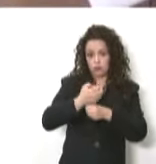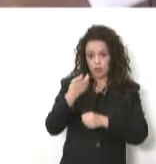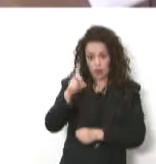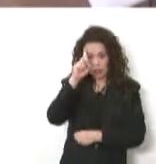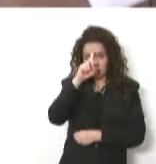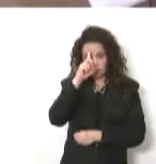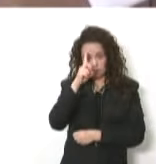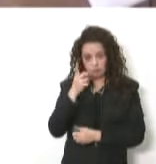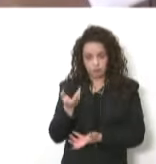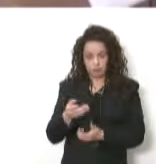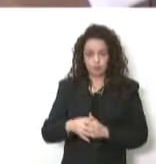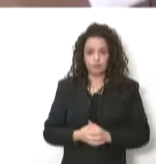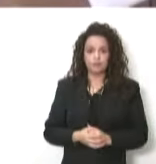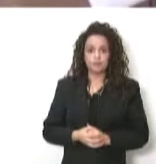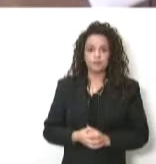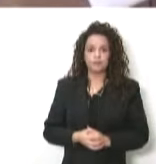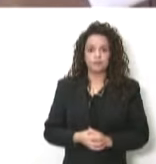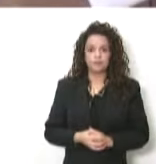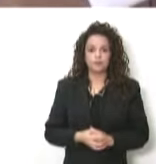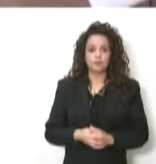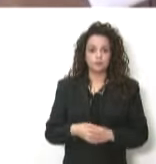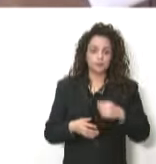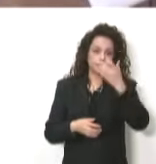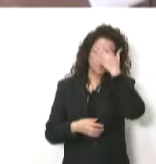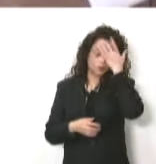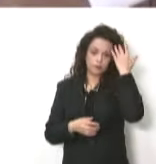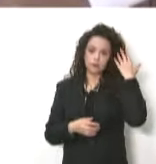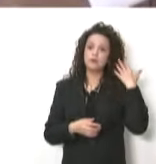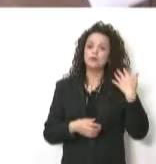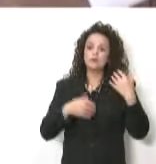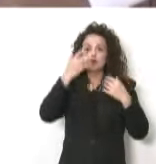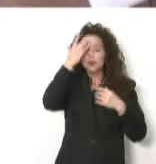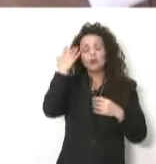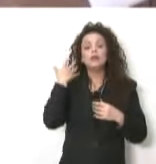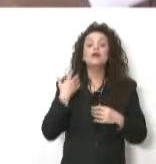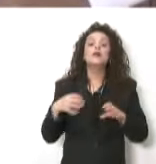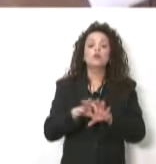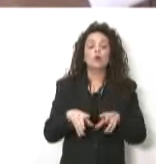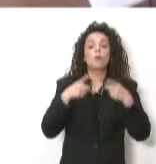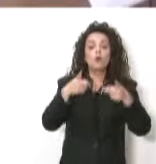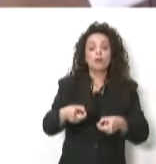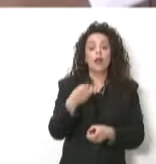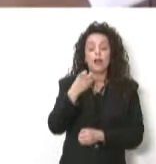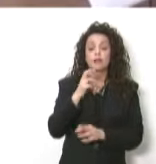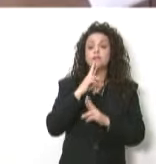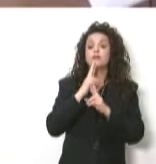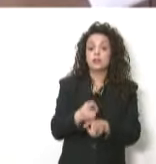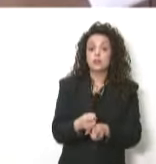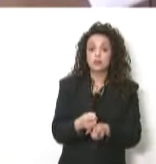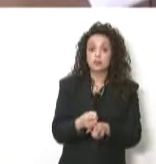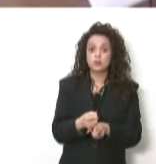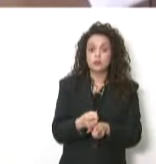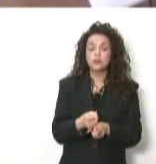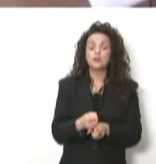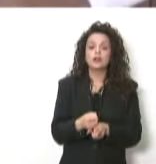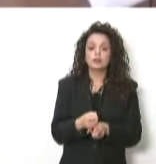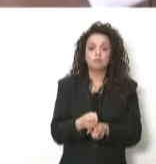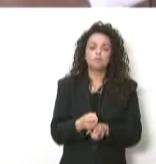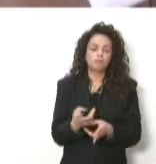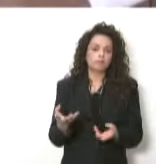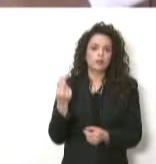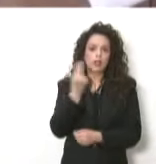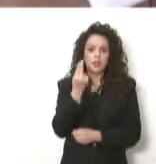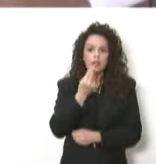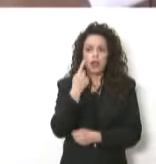recomendación. Derivado de ello, pongo a su consideración revocar la respuesta emitida por el ente recurrido a efecto de que realice